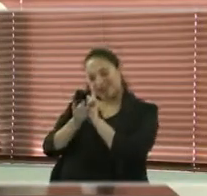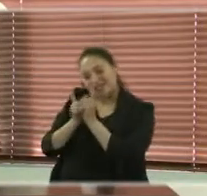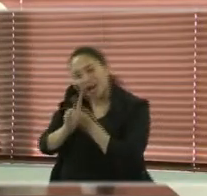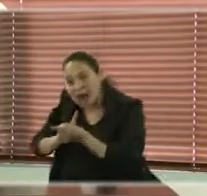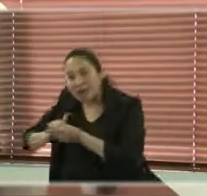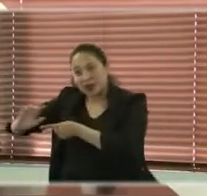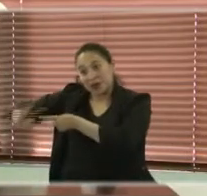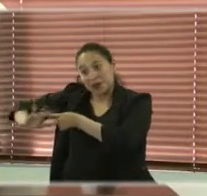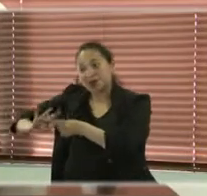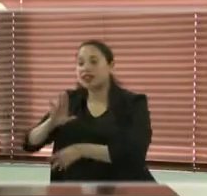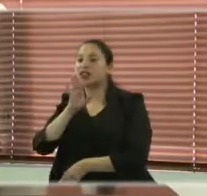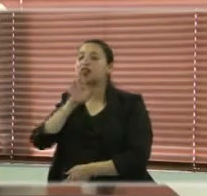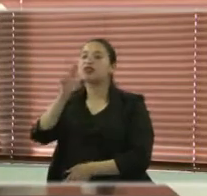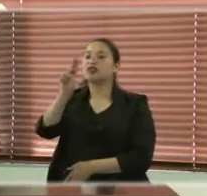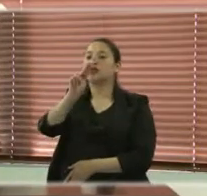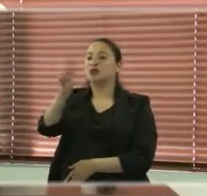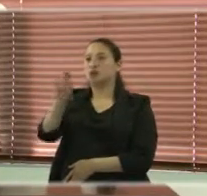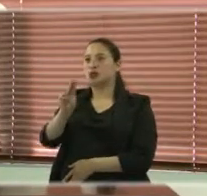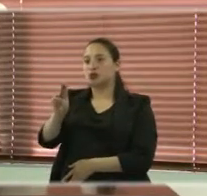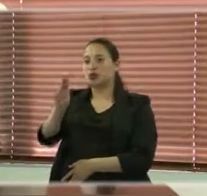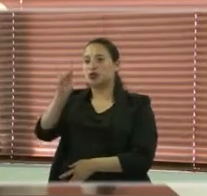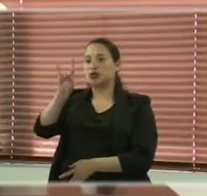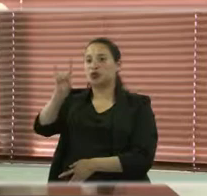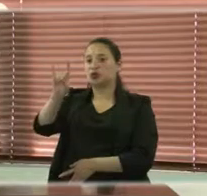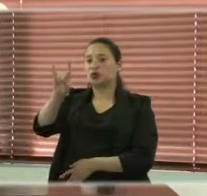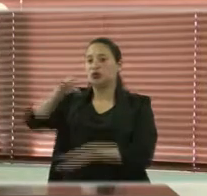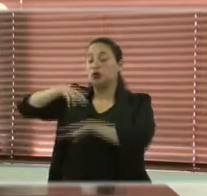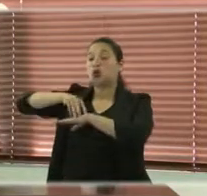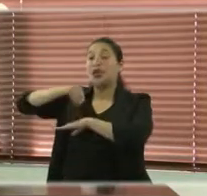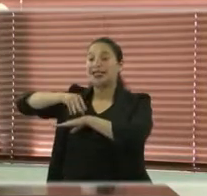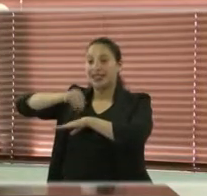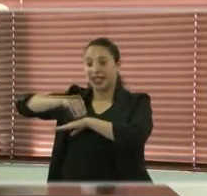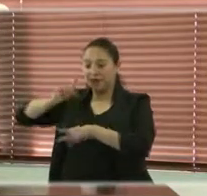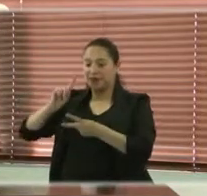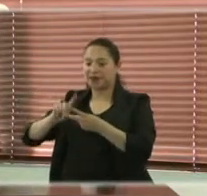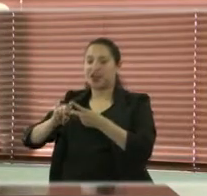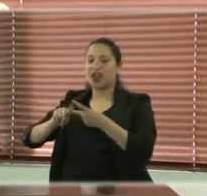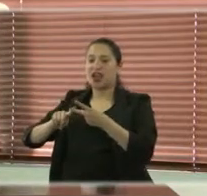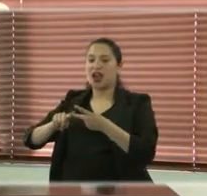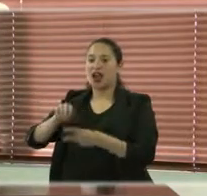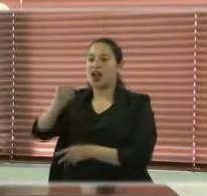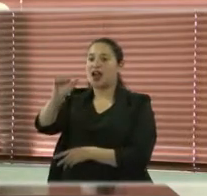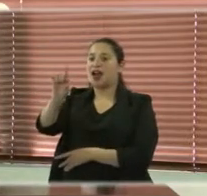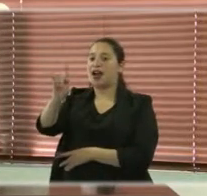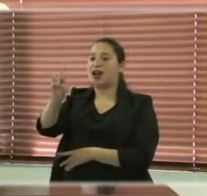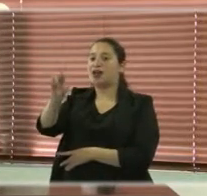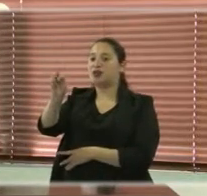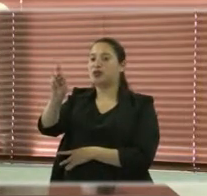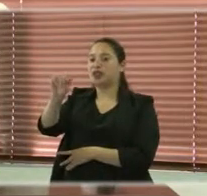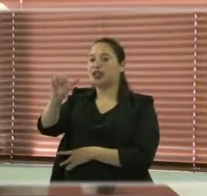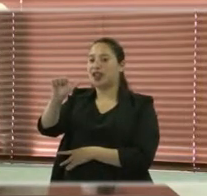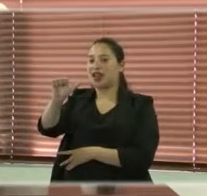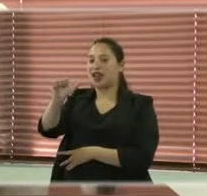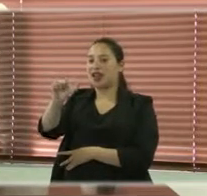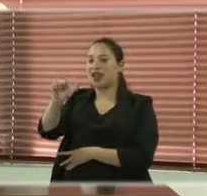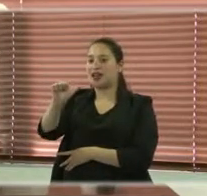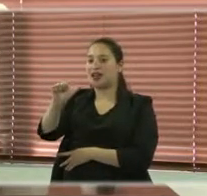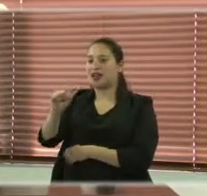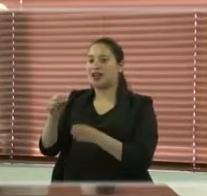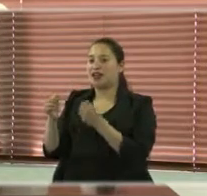Perdón Austria los países europeos del Norte no y entre los países